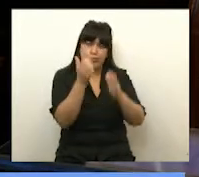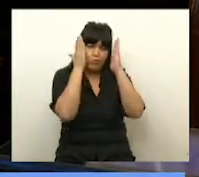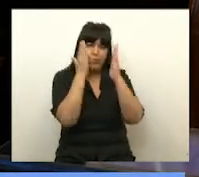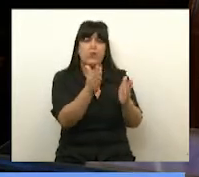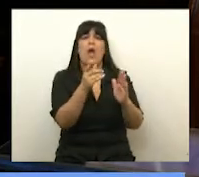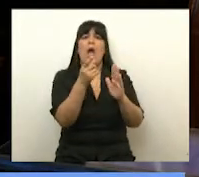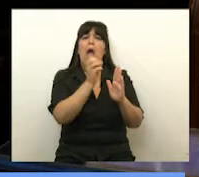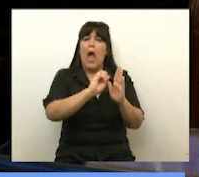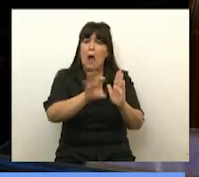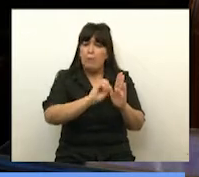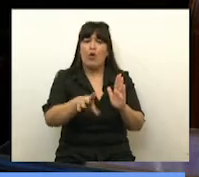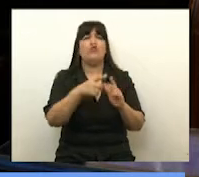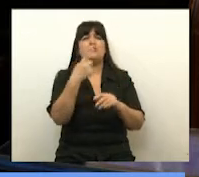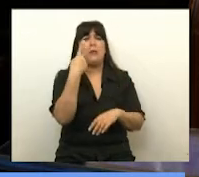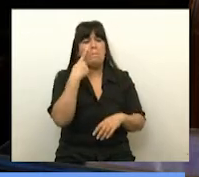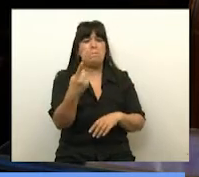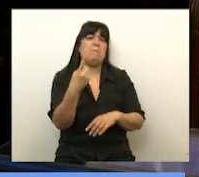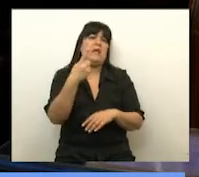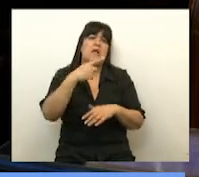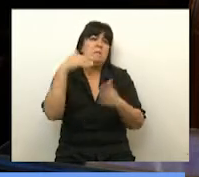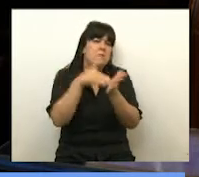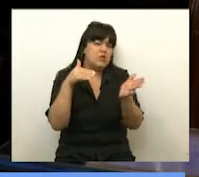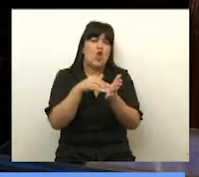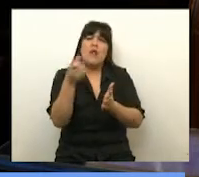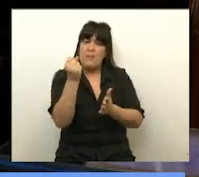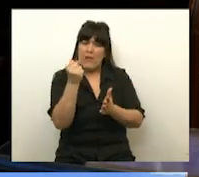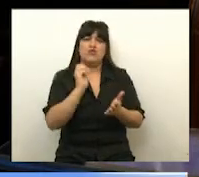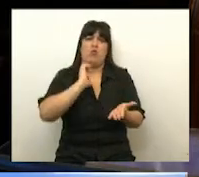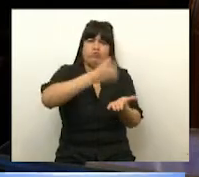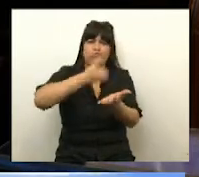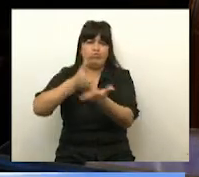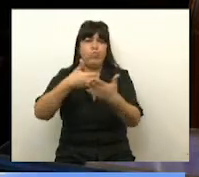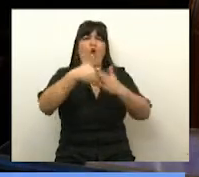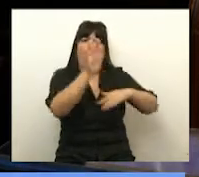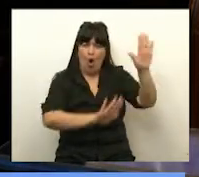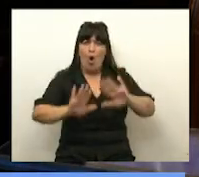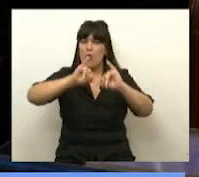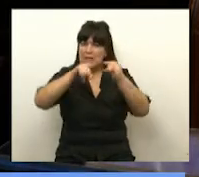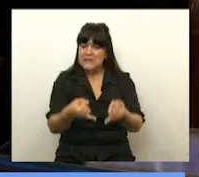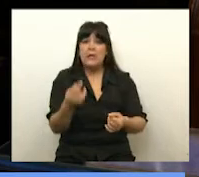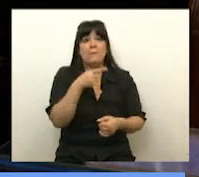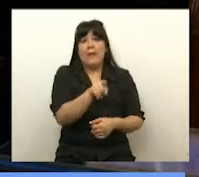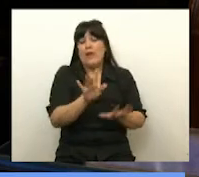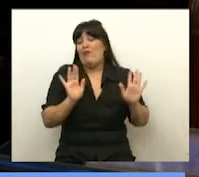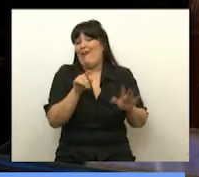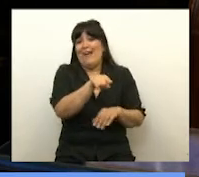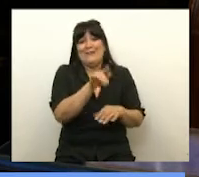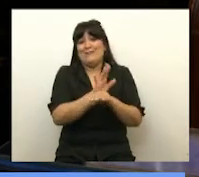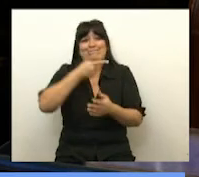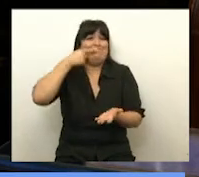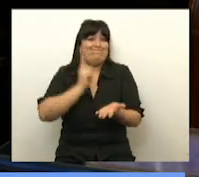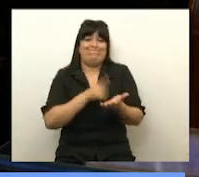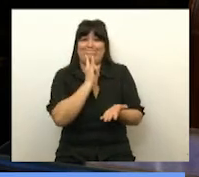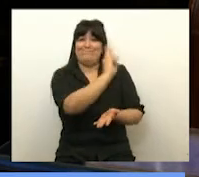casi 1.000 millones de pesos para llevar adelante algunas obras. Pero esto obviamente quedará en la discrecionalidad del